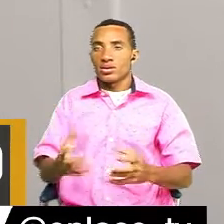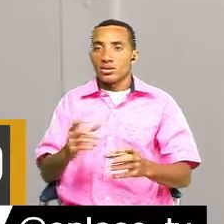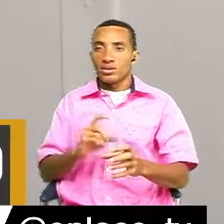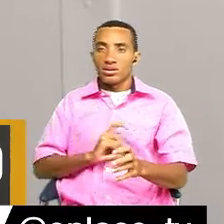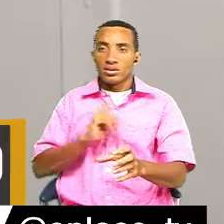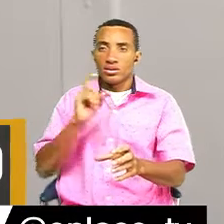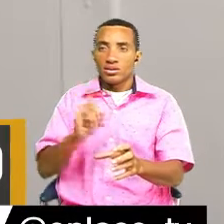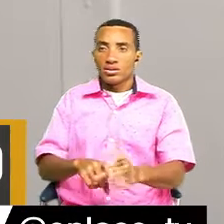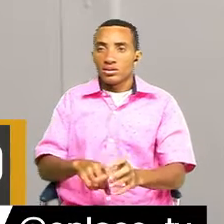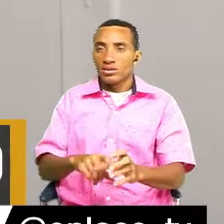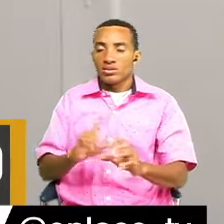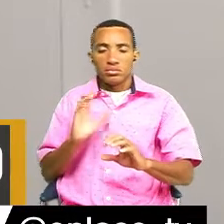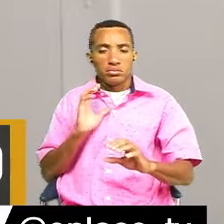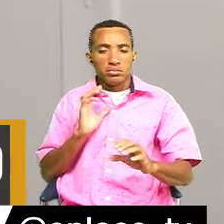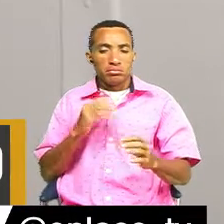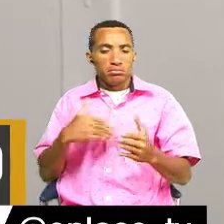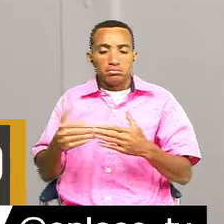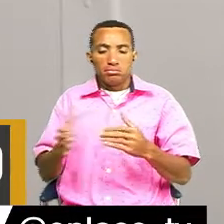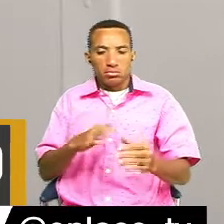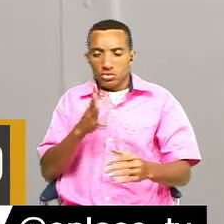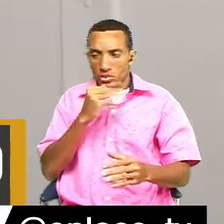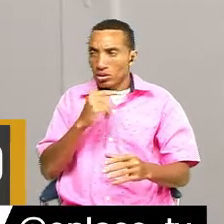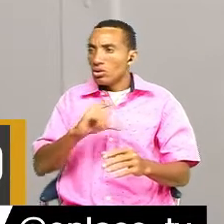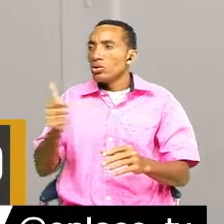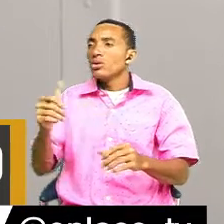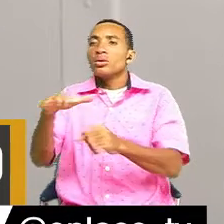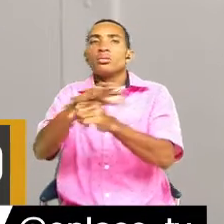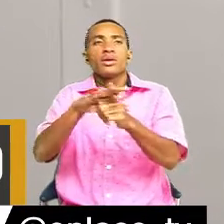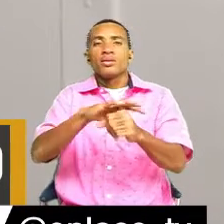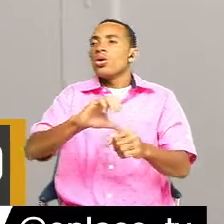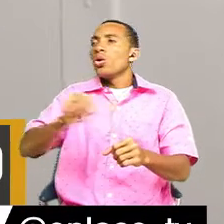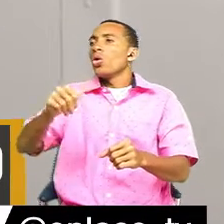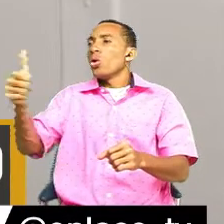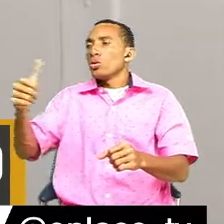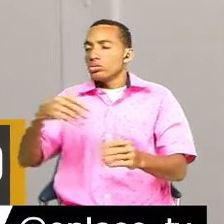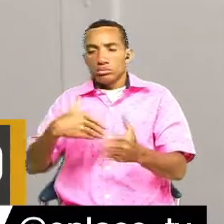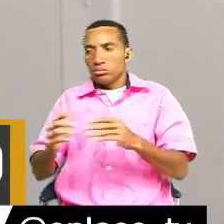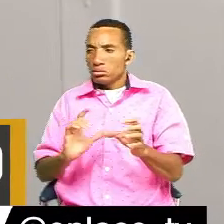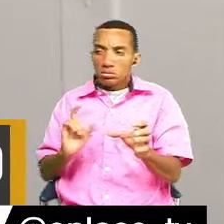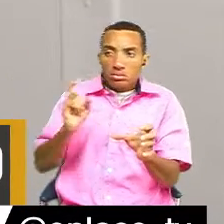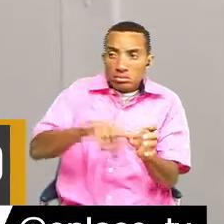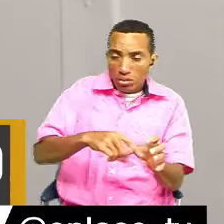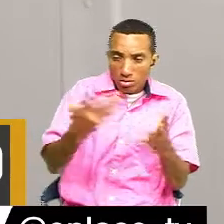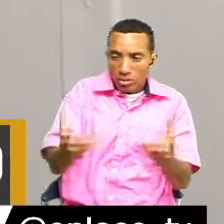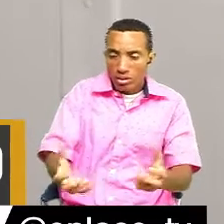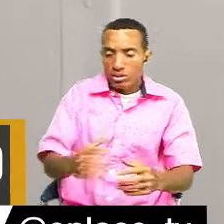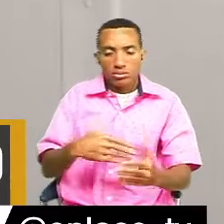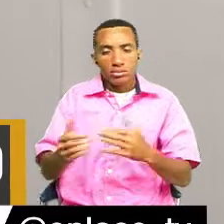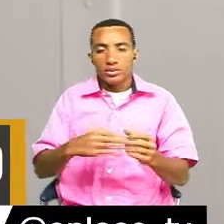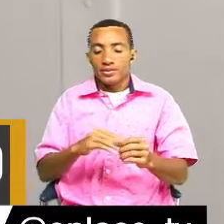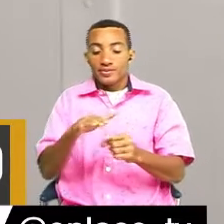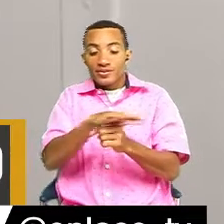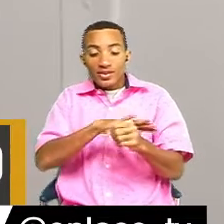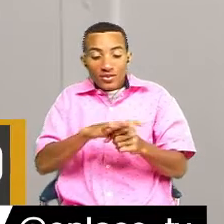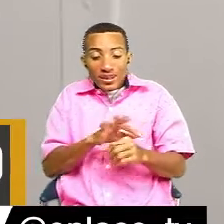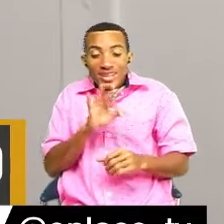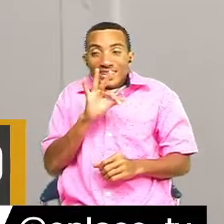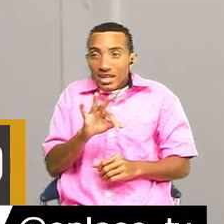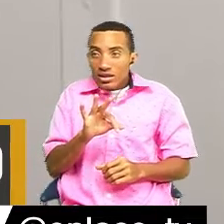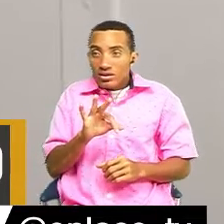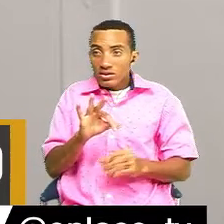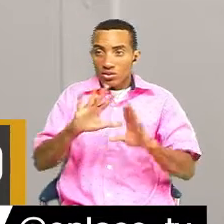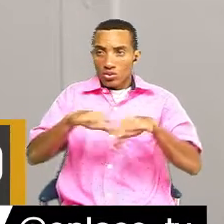ir a matricular, nosotros no tenemos inconveniente. Pero lo más importante es que los habitantes de la Comuna 3, que es la única comuna que no tiene